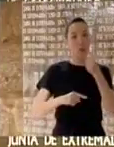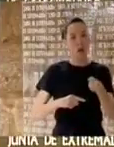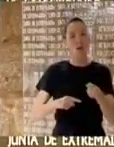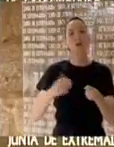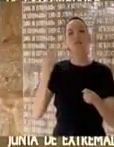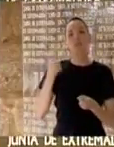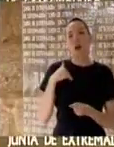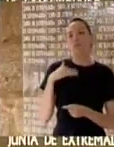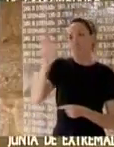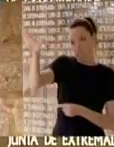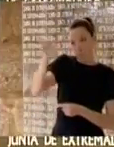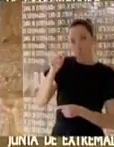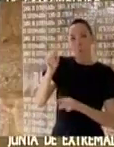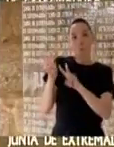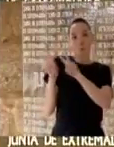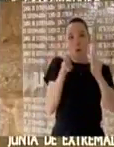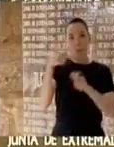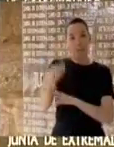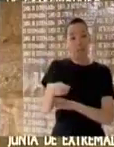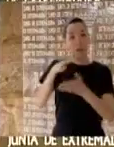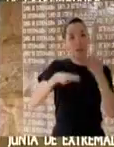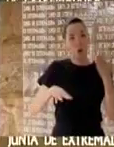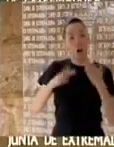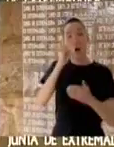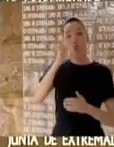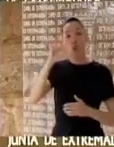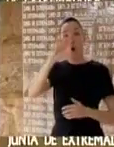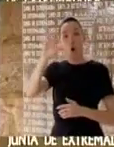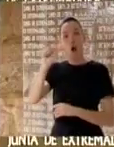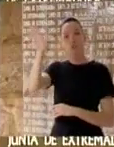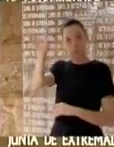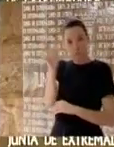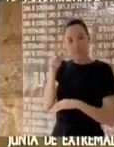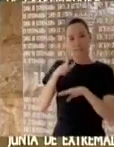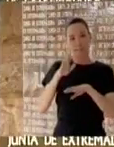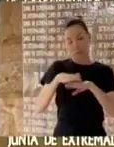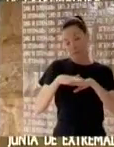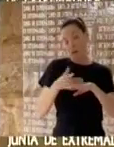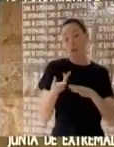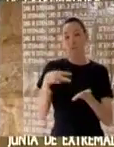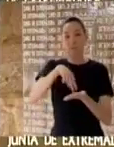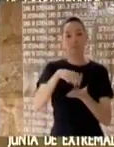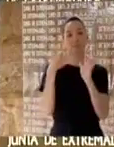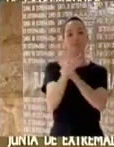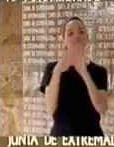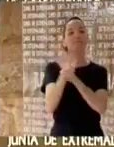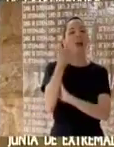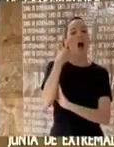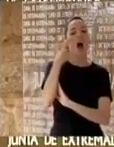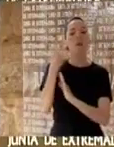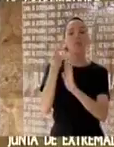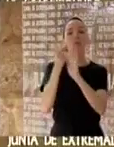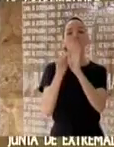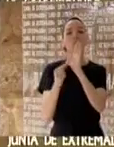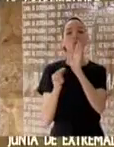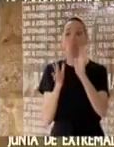nuevo presidente de la Generalitat, al señor Torra, para que nos explique cuáles son los puntos de su actuación como presidente